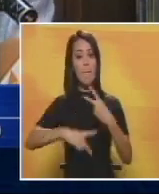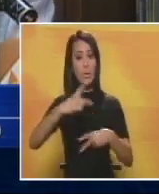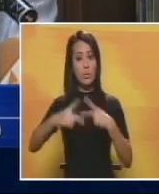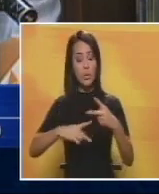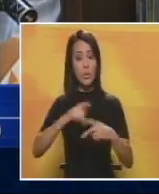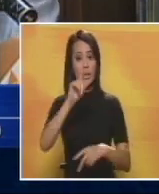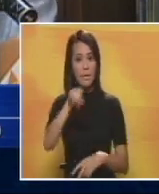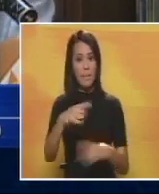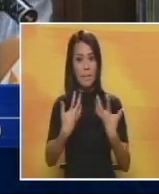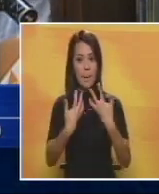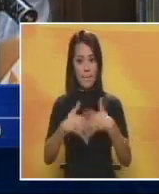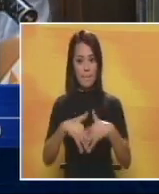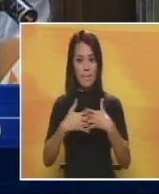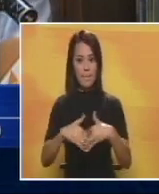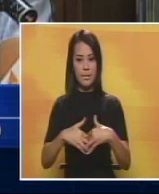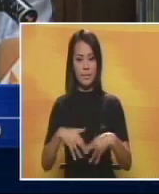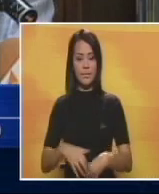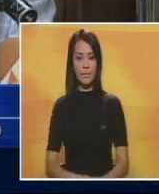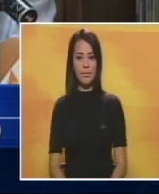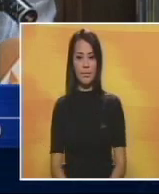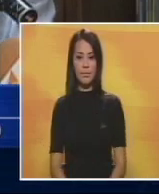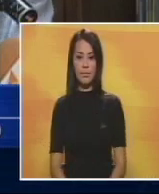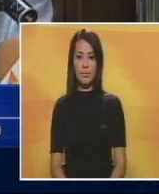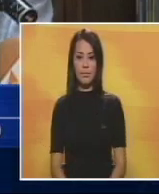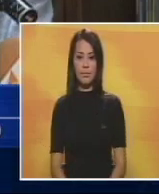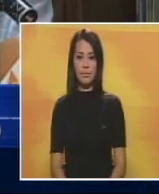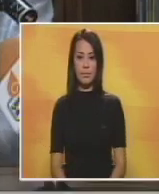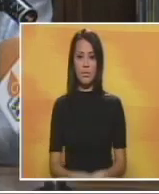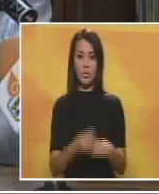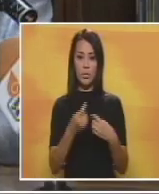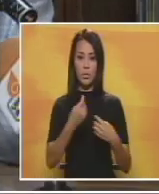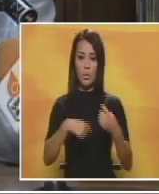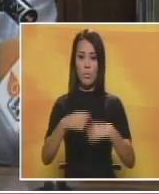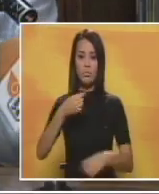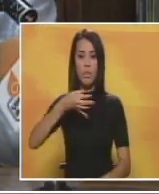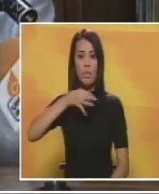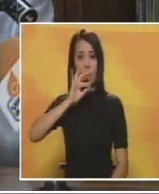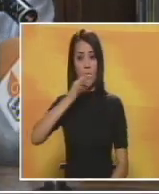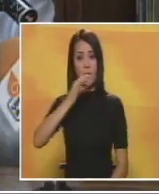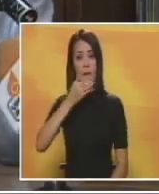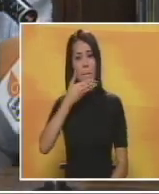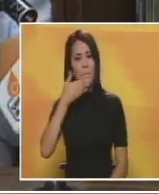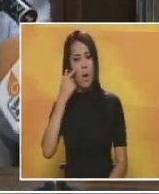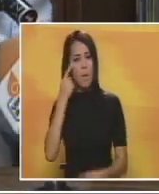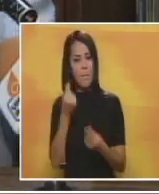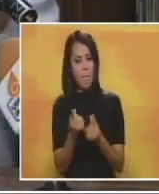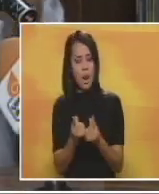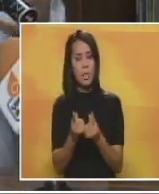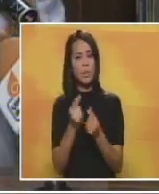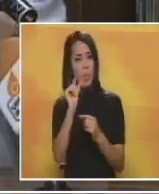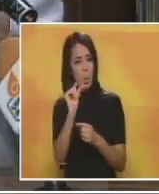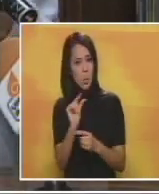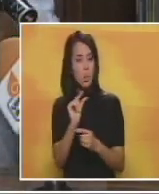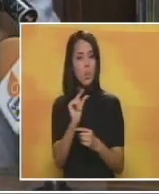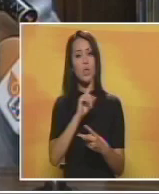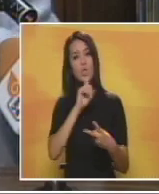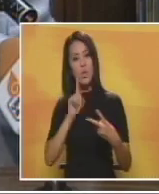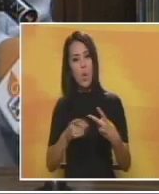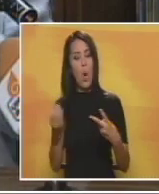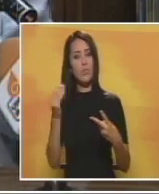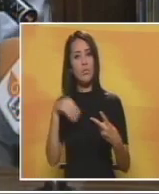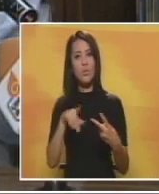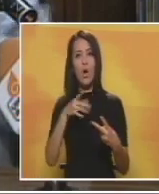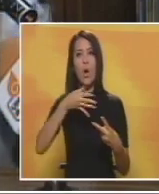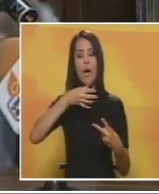los industriales aportarían al mercado una cuota de café regulado y otros cafés